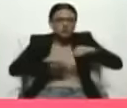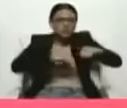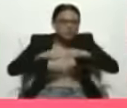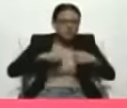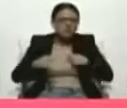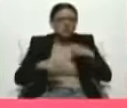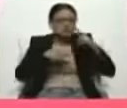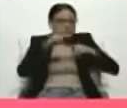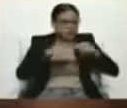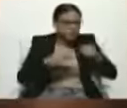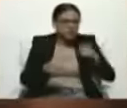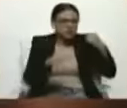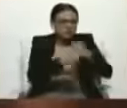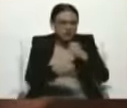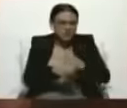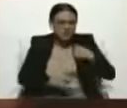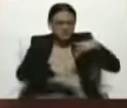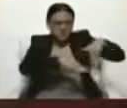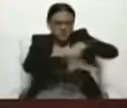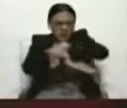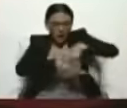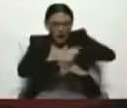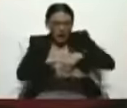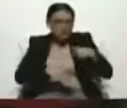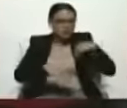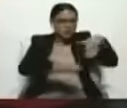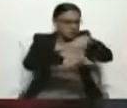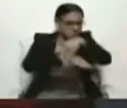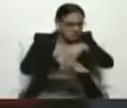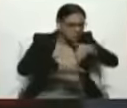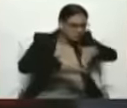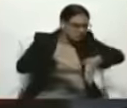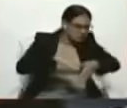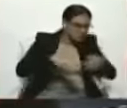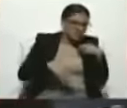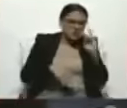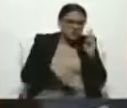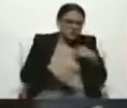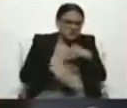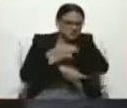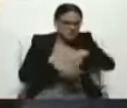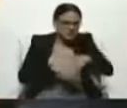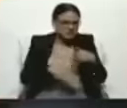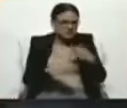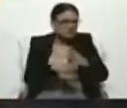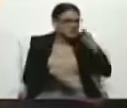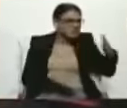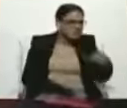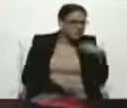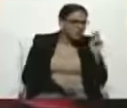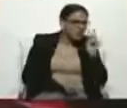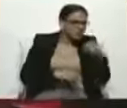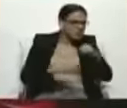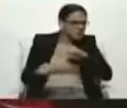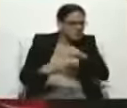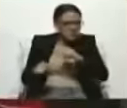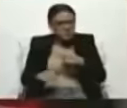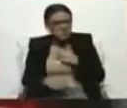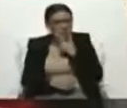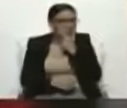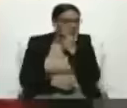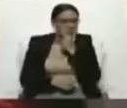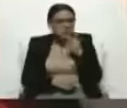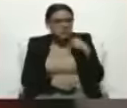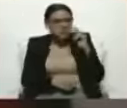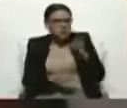si Pedro ve que en su calle vive Diosdado y a la casa de Diosdado llevaron 50 cauchos, ¿para qué usted cree que son esos 50